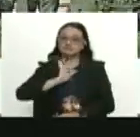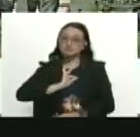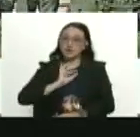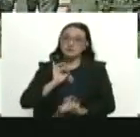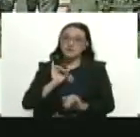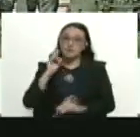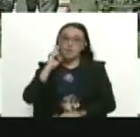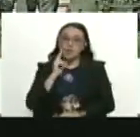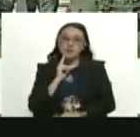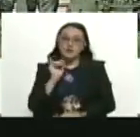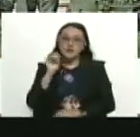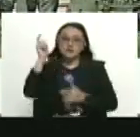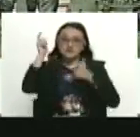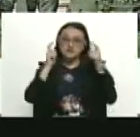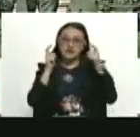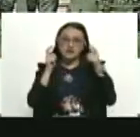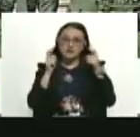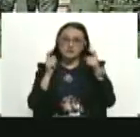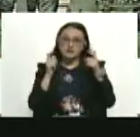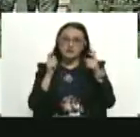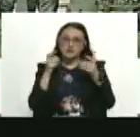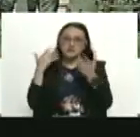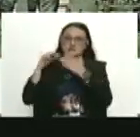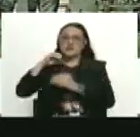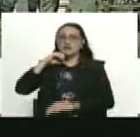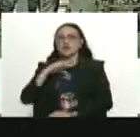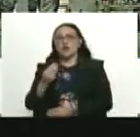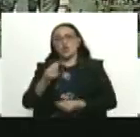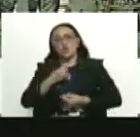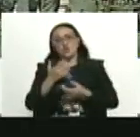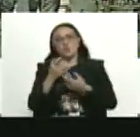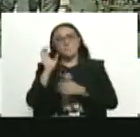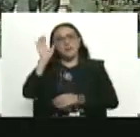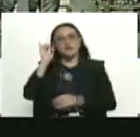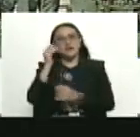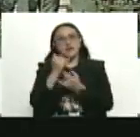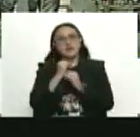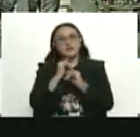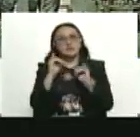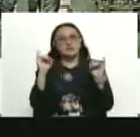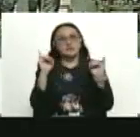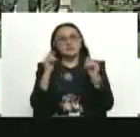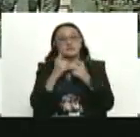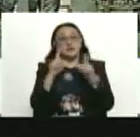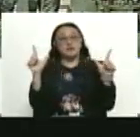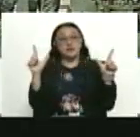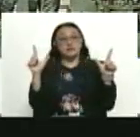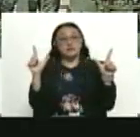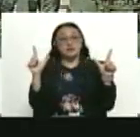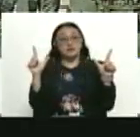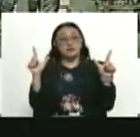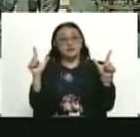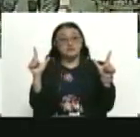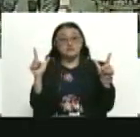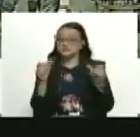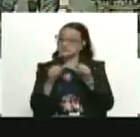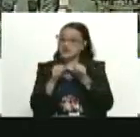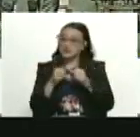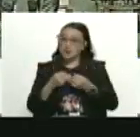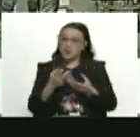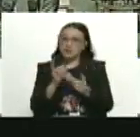Chávez y de los próceres que nos dieron patria y libertad. Por ello, continuaremos siendo garantes de la